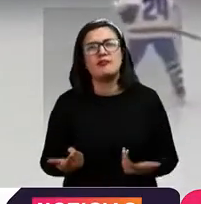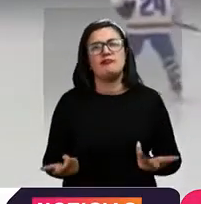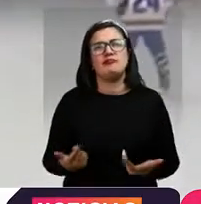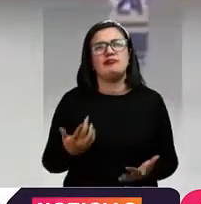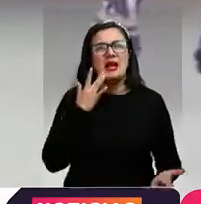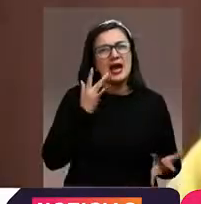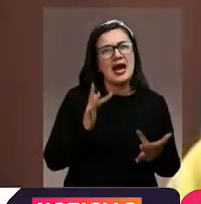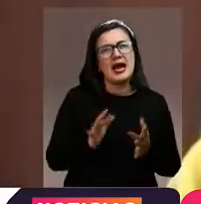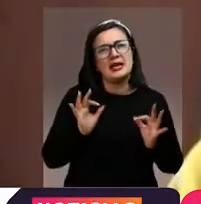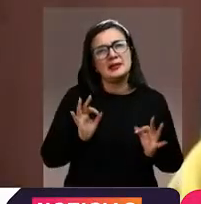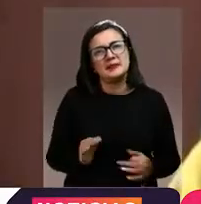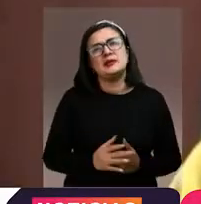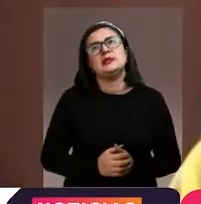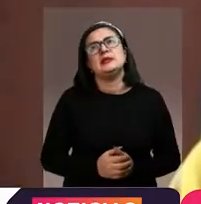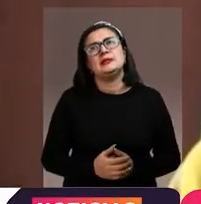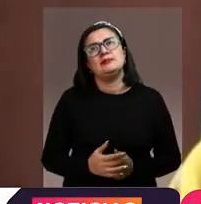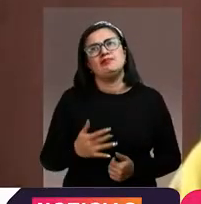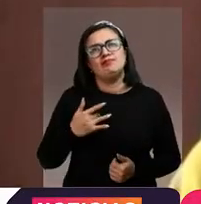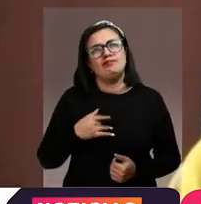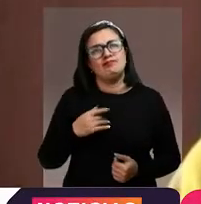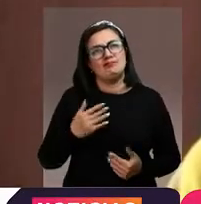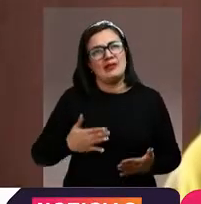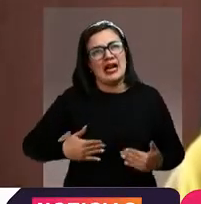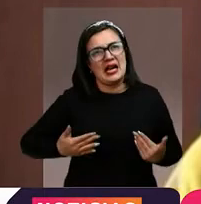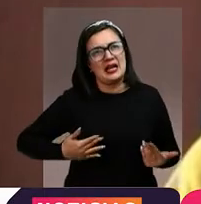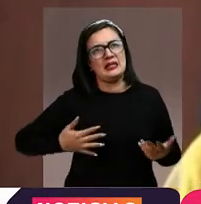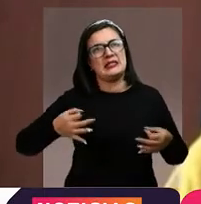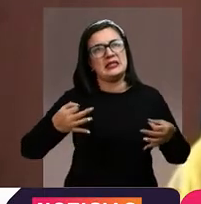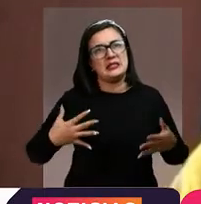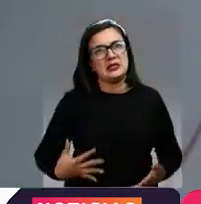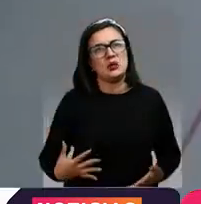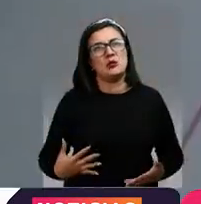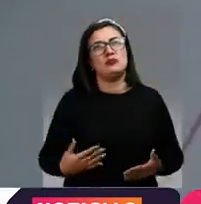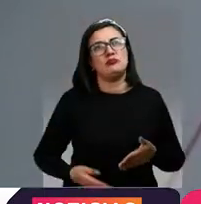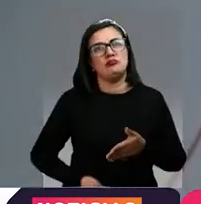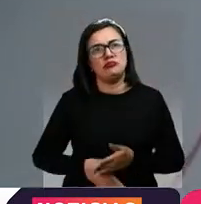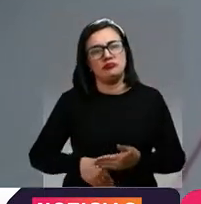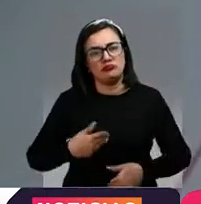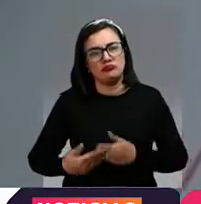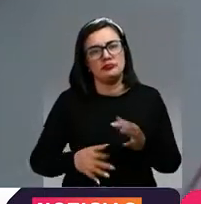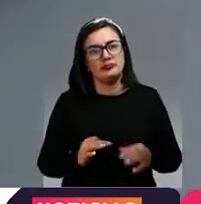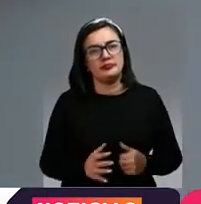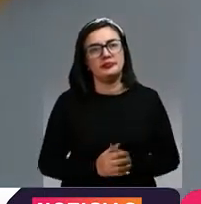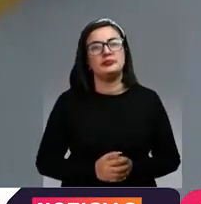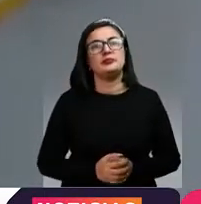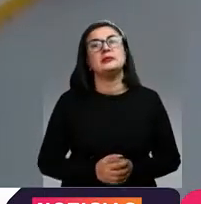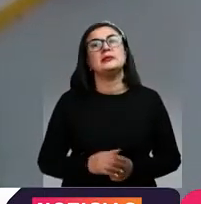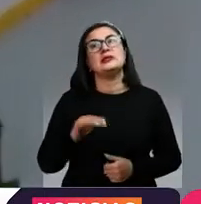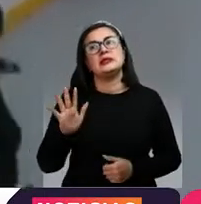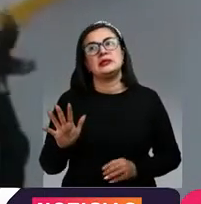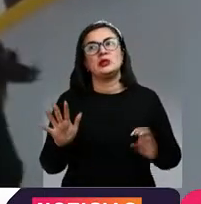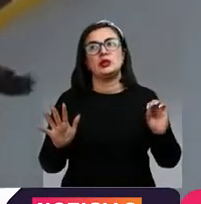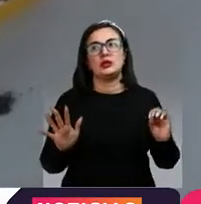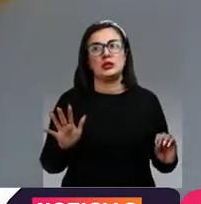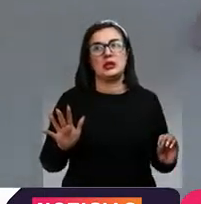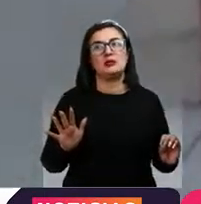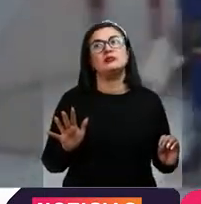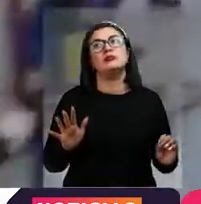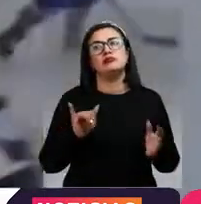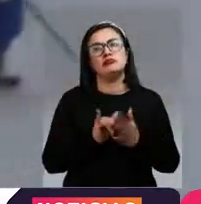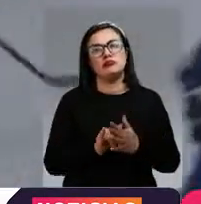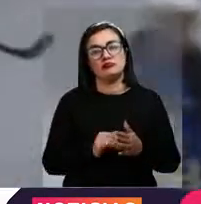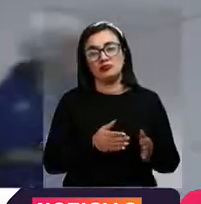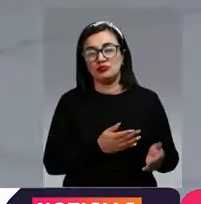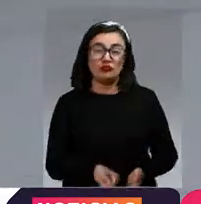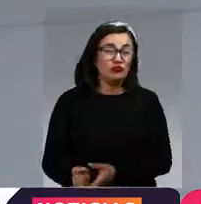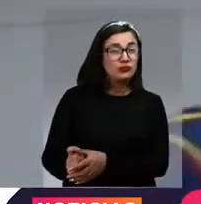se siente Independiente a la Alegría una gran seguridad para seguir caminando. Con marcador de 5-0, el equipo mayor de hockey en línea